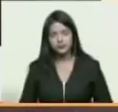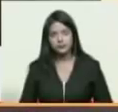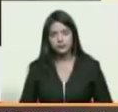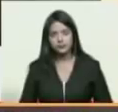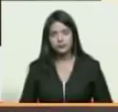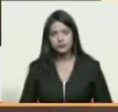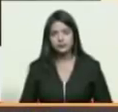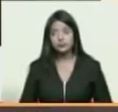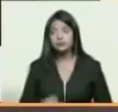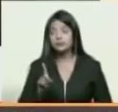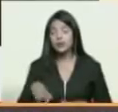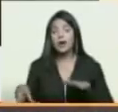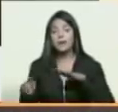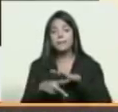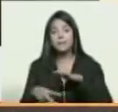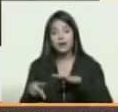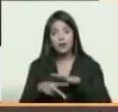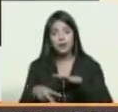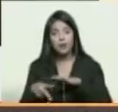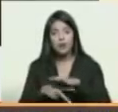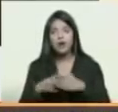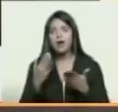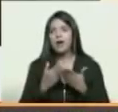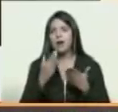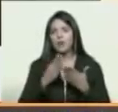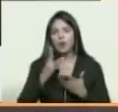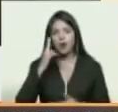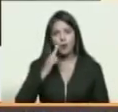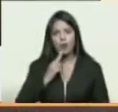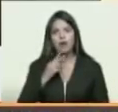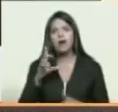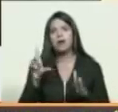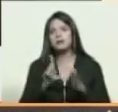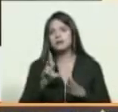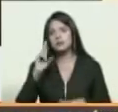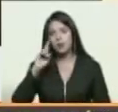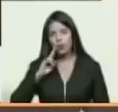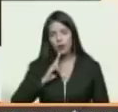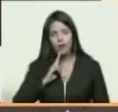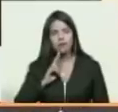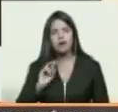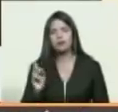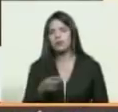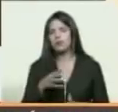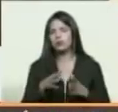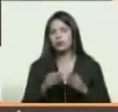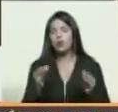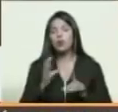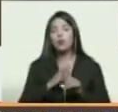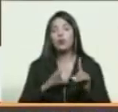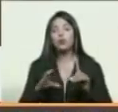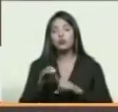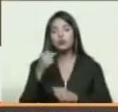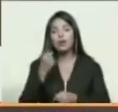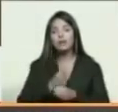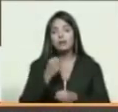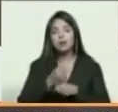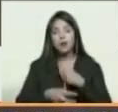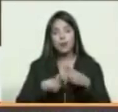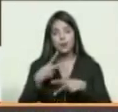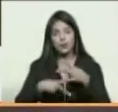centro de educación inicial, Simoncito, Escuela Bolivariana, Liceo Bolivariano, de una cultura del trabajo